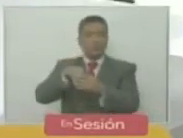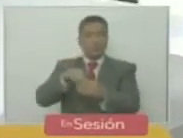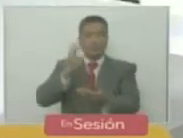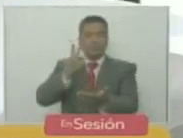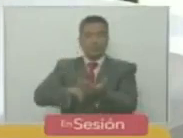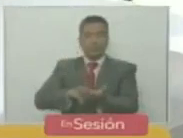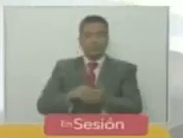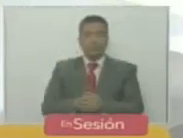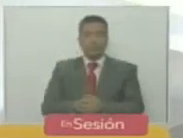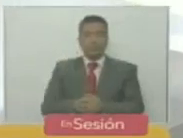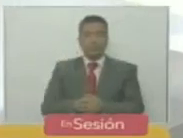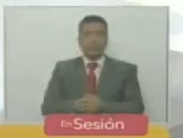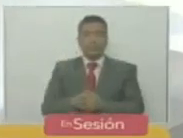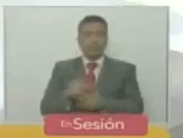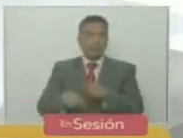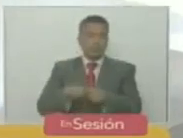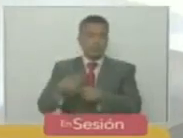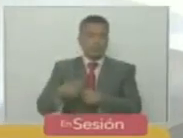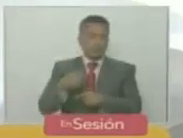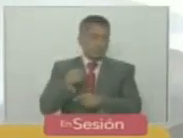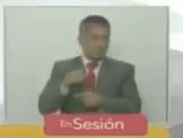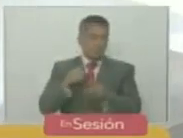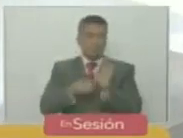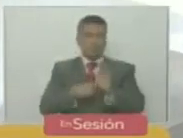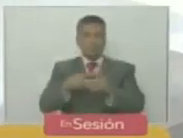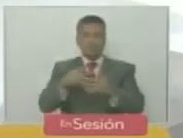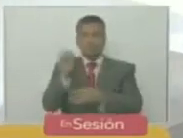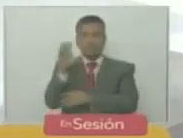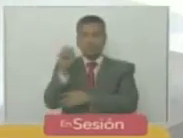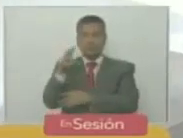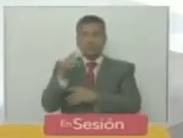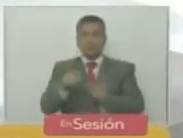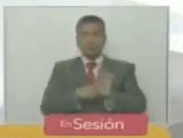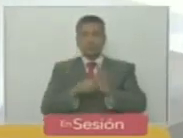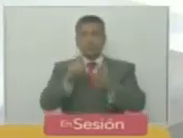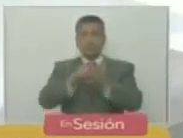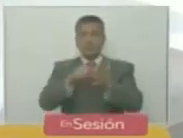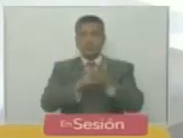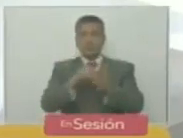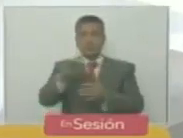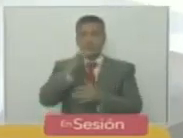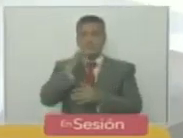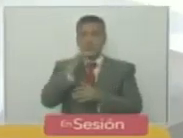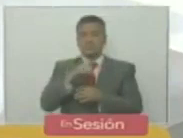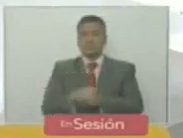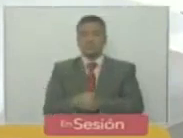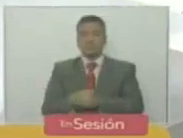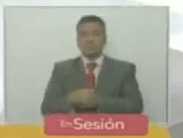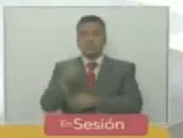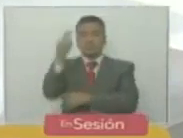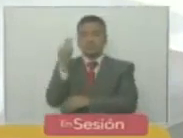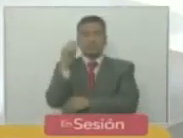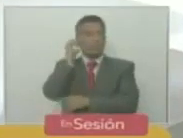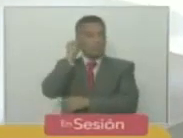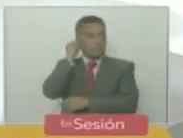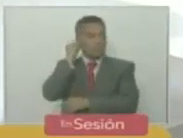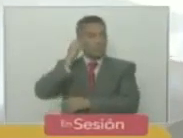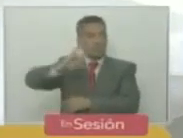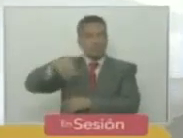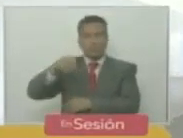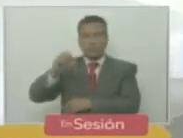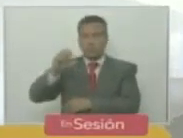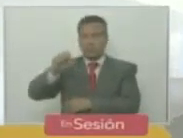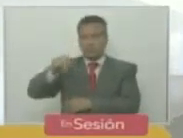aprobada. Acto seguido, el presidente cedió el derecho de palabra para puntos de información a las diputadas Génesis